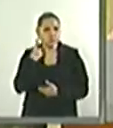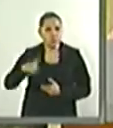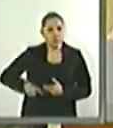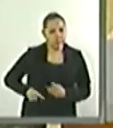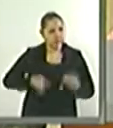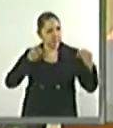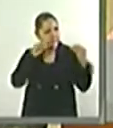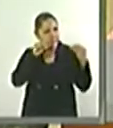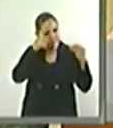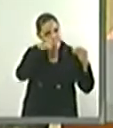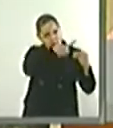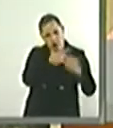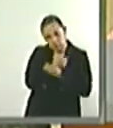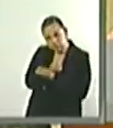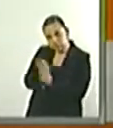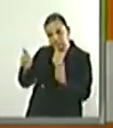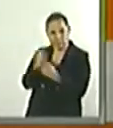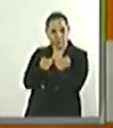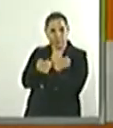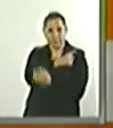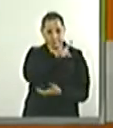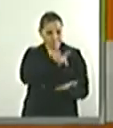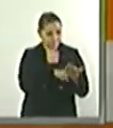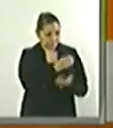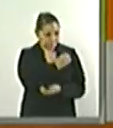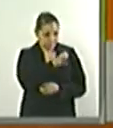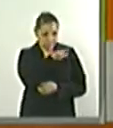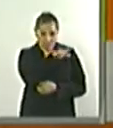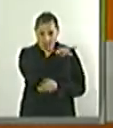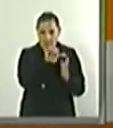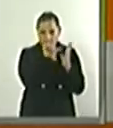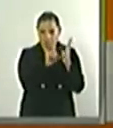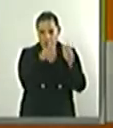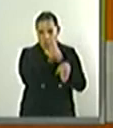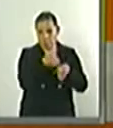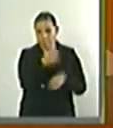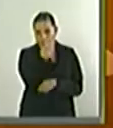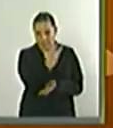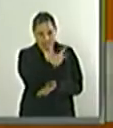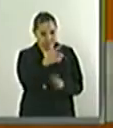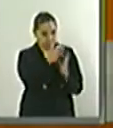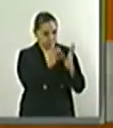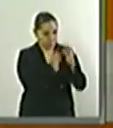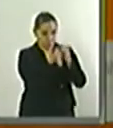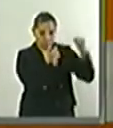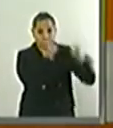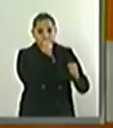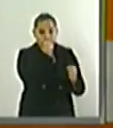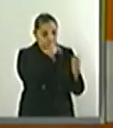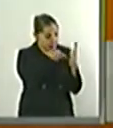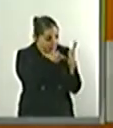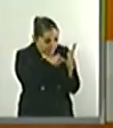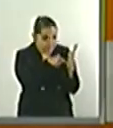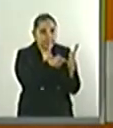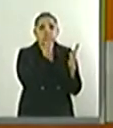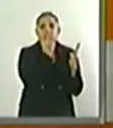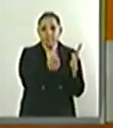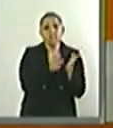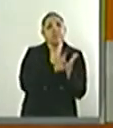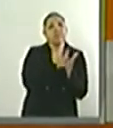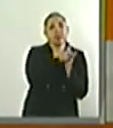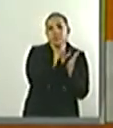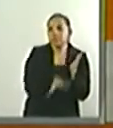de 1917 en el artículo 3º de nuestra constitución quedó plasmada como un derecho